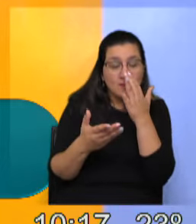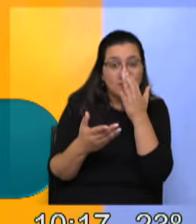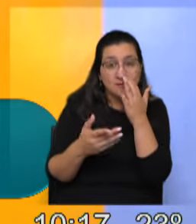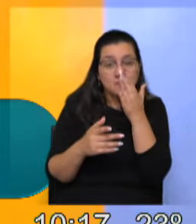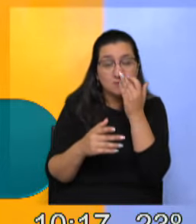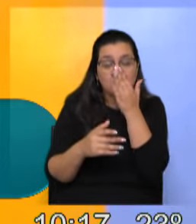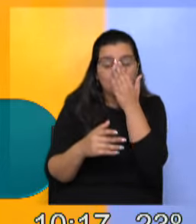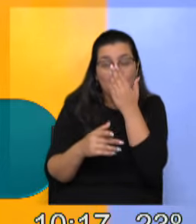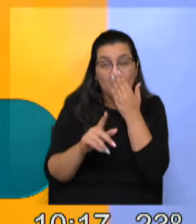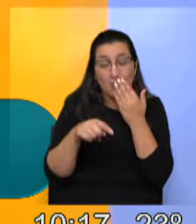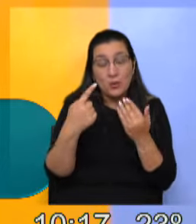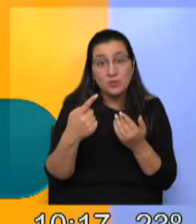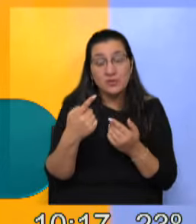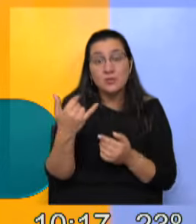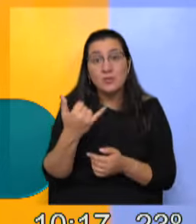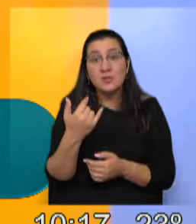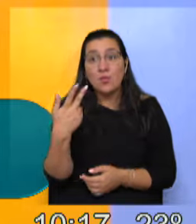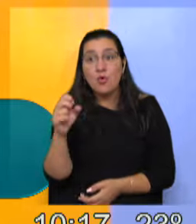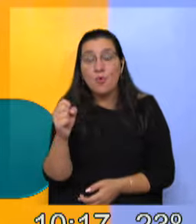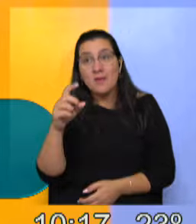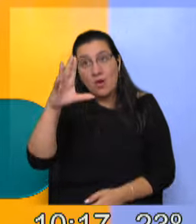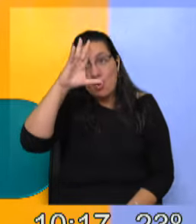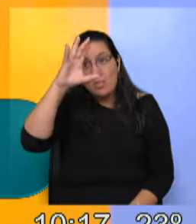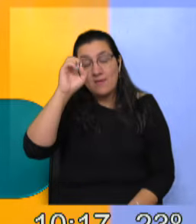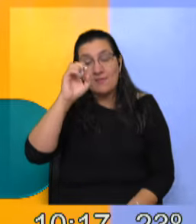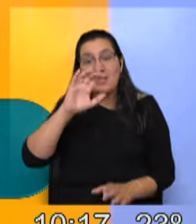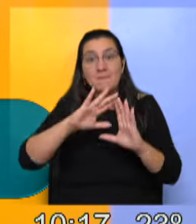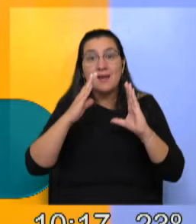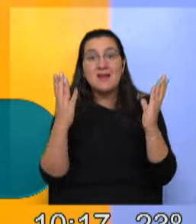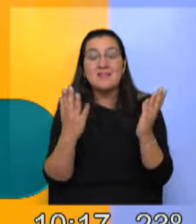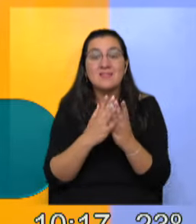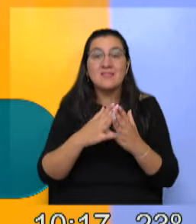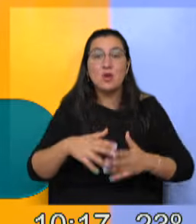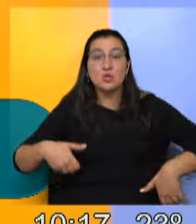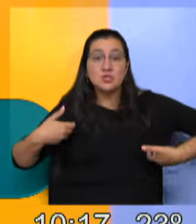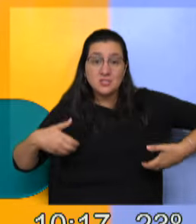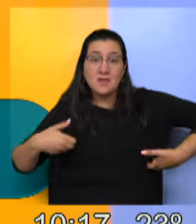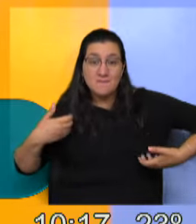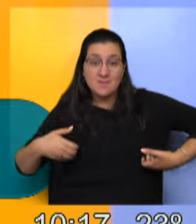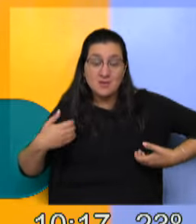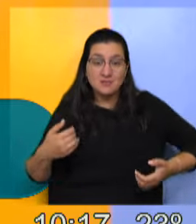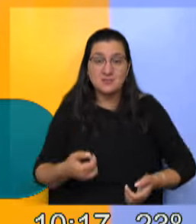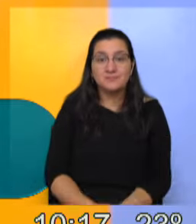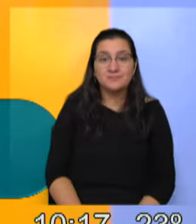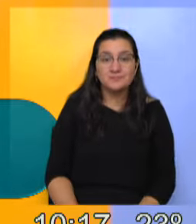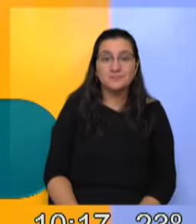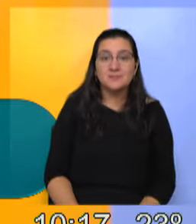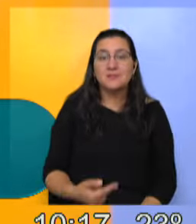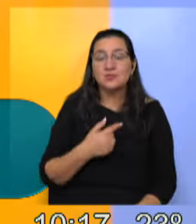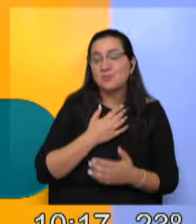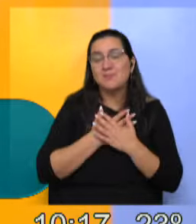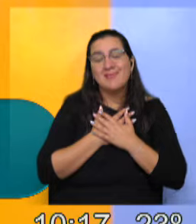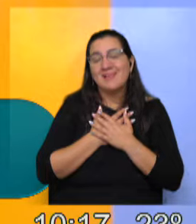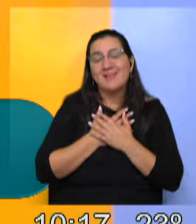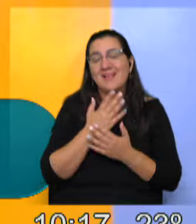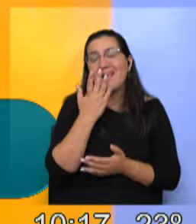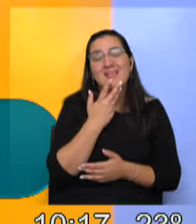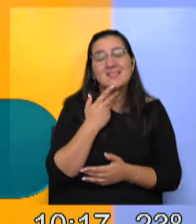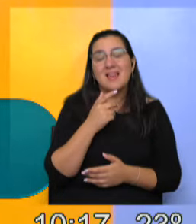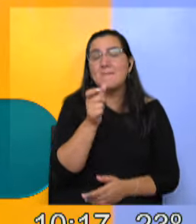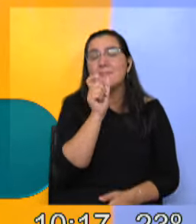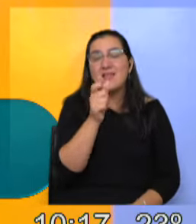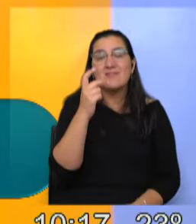hoy, sí. Tuviste un no, sí. Y me acordaba del planeta de los simios, que no es la palabra fundamental, la que define la rebeldía. Amo, claro, la palabra no, es la que define,